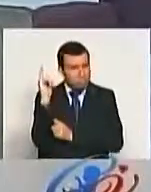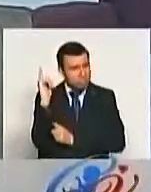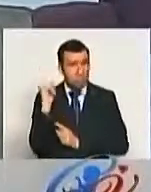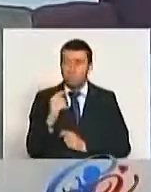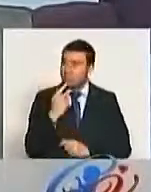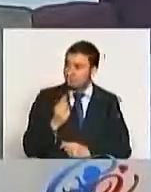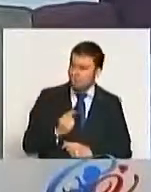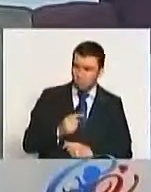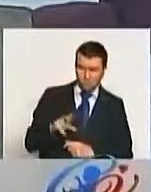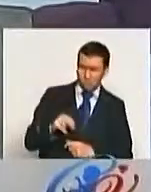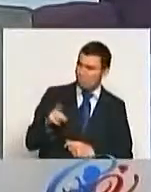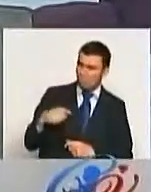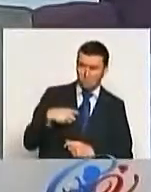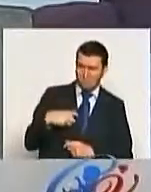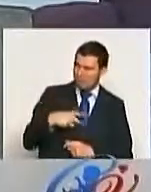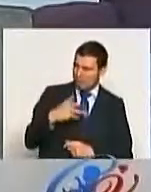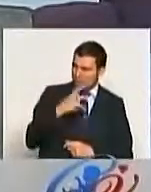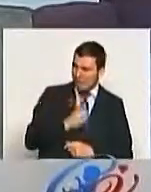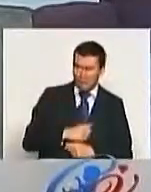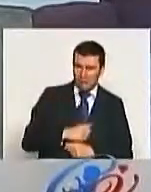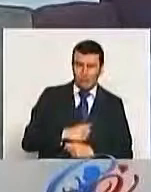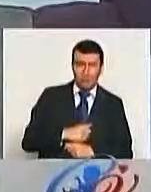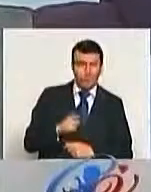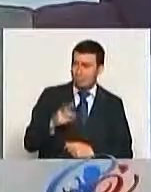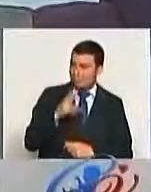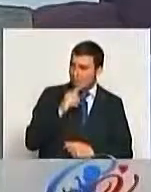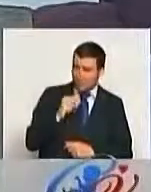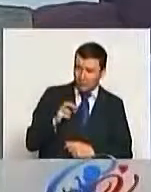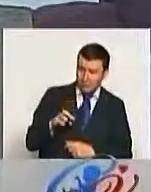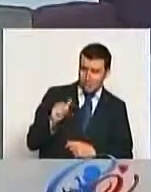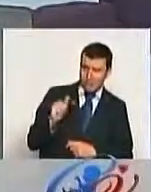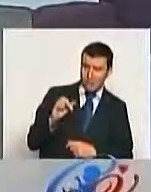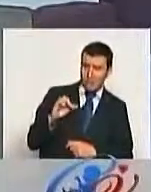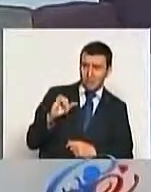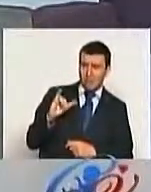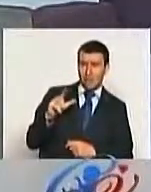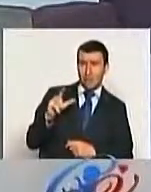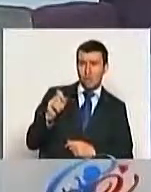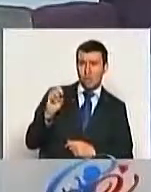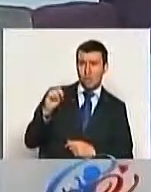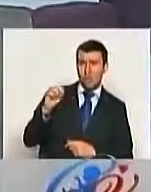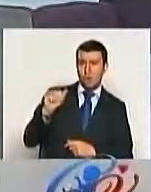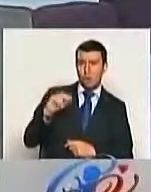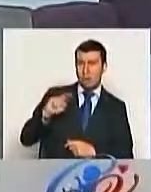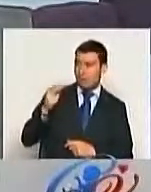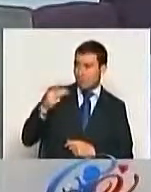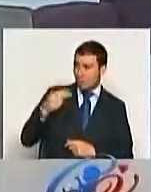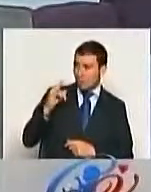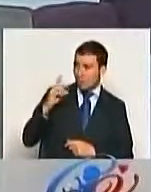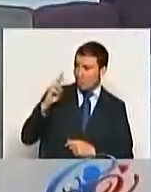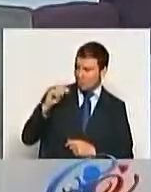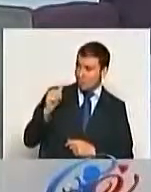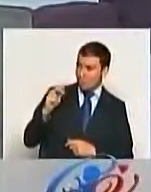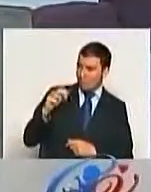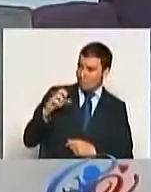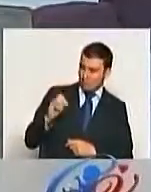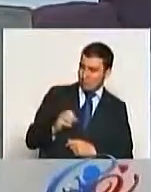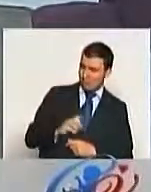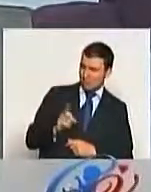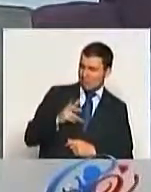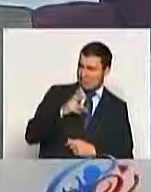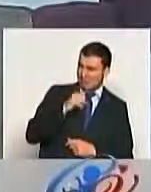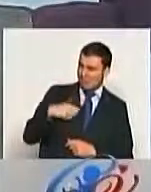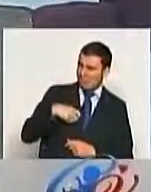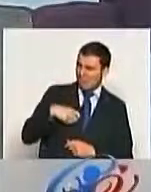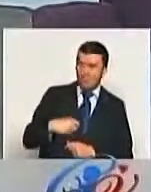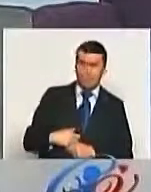Usted no tiene nada, usted no tiene ningún virus del papiloma. Entonces yo quiero saber si eso sí es verdad que uno se cura de eso. Y